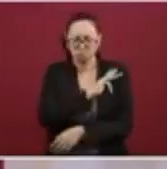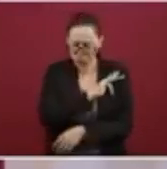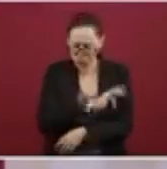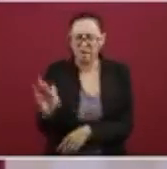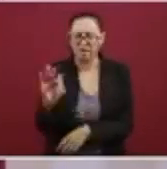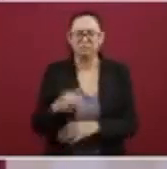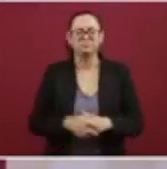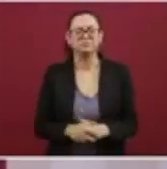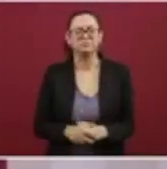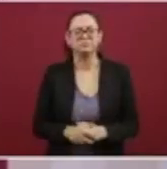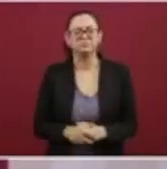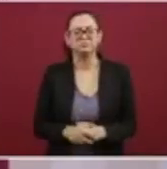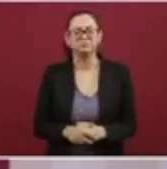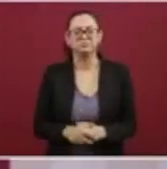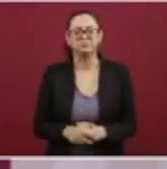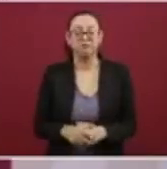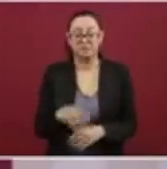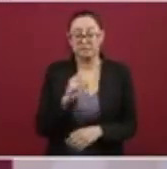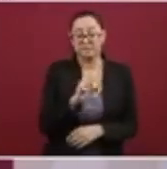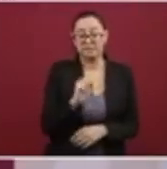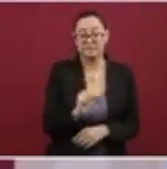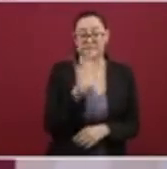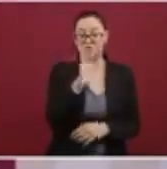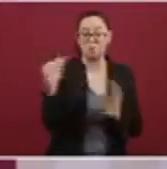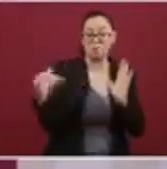De los 65 mil millones que se robaban,